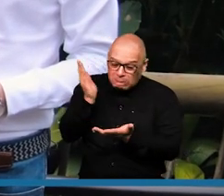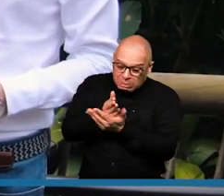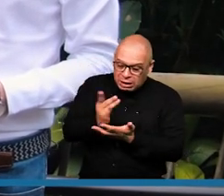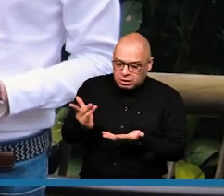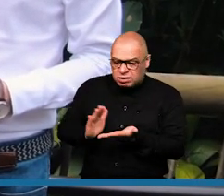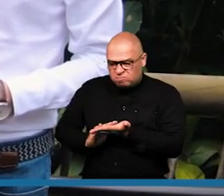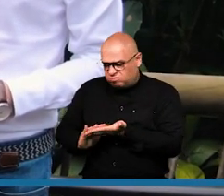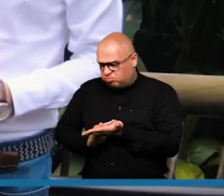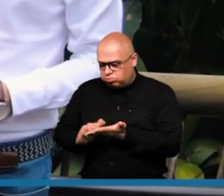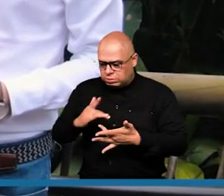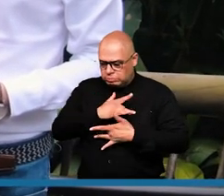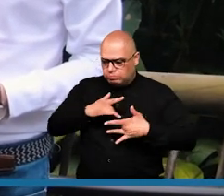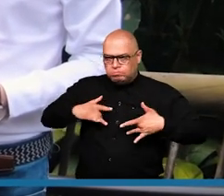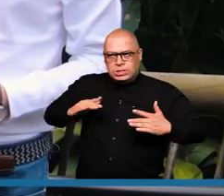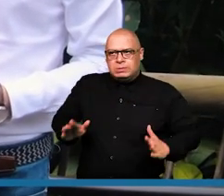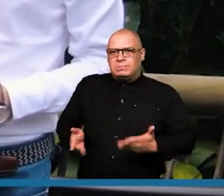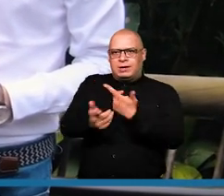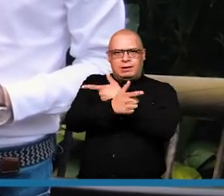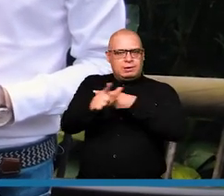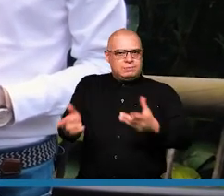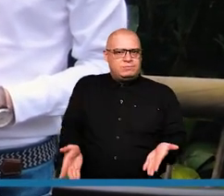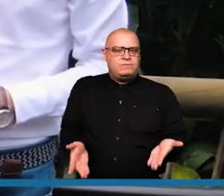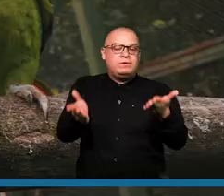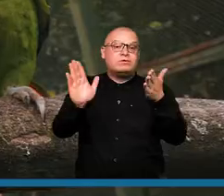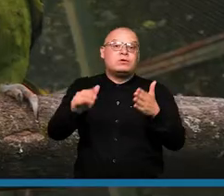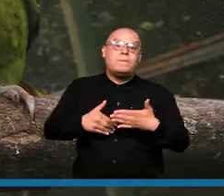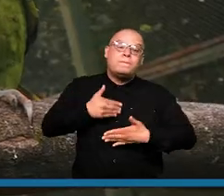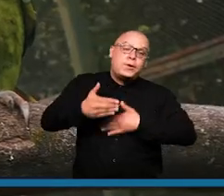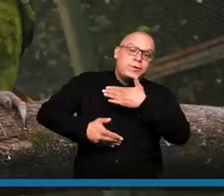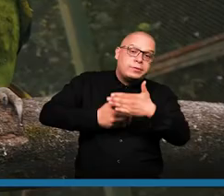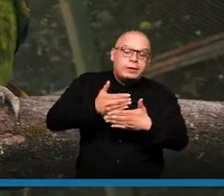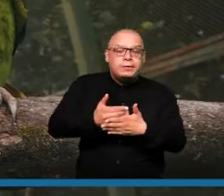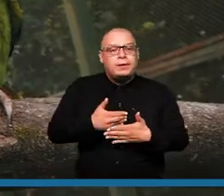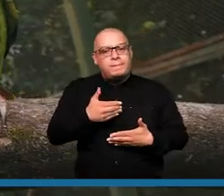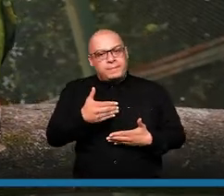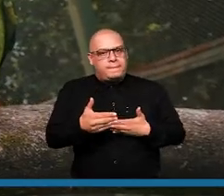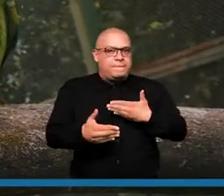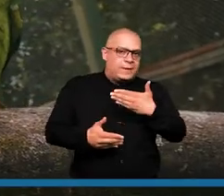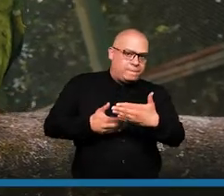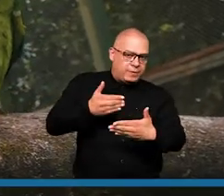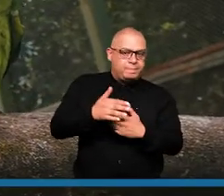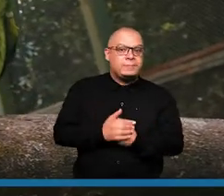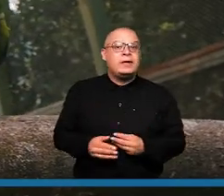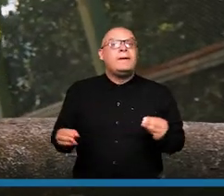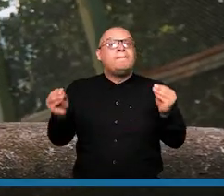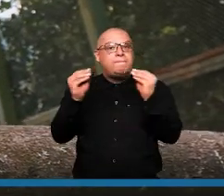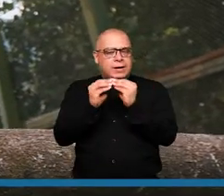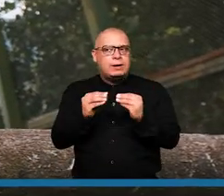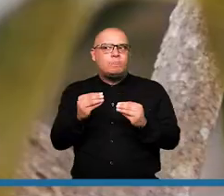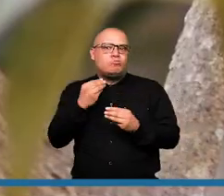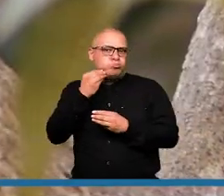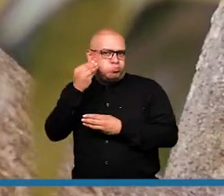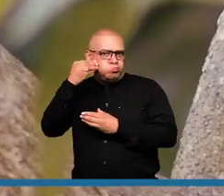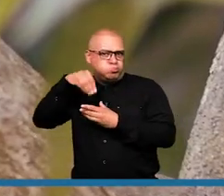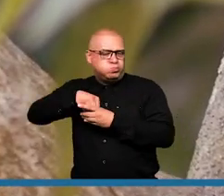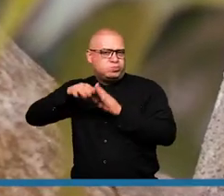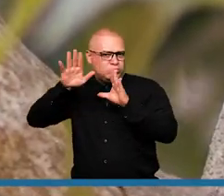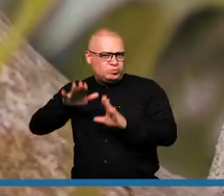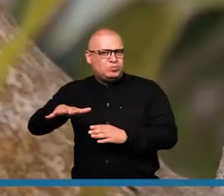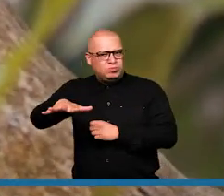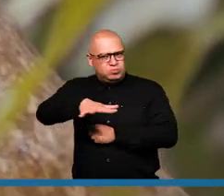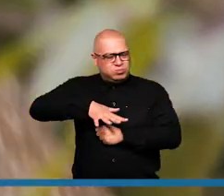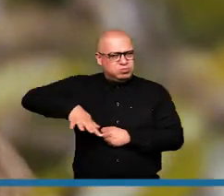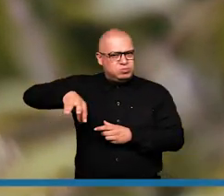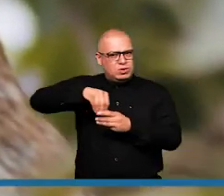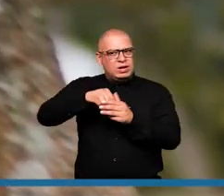que pueda ser producto de liberación, que implica ya procesos más largos, y en brindando el segundo hogar. O sea, ustedes como autoridad